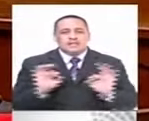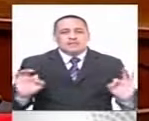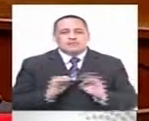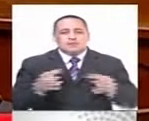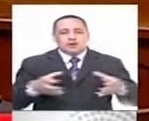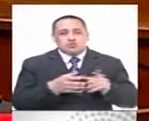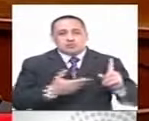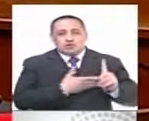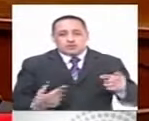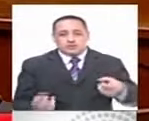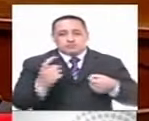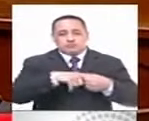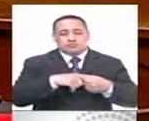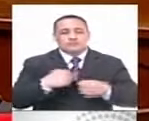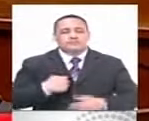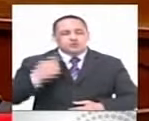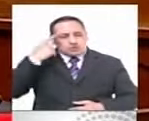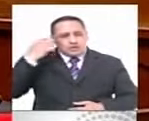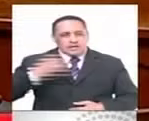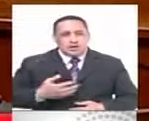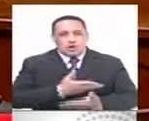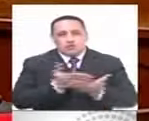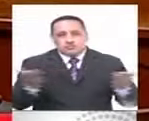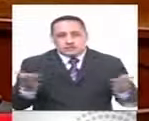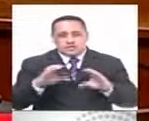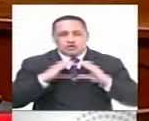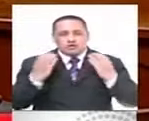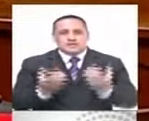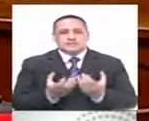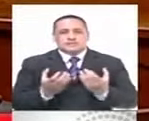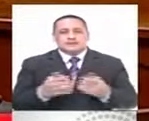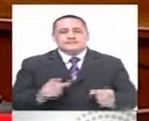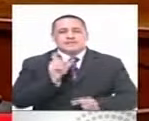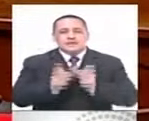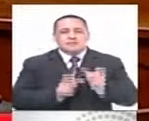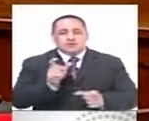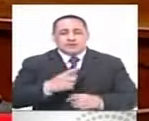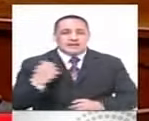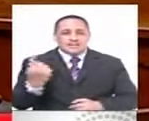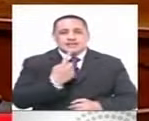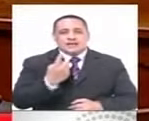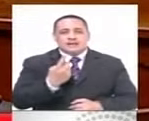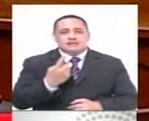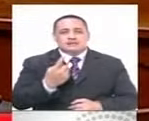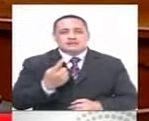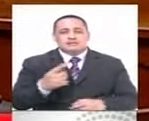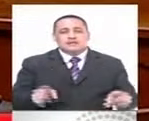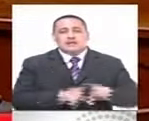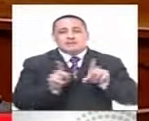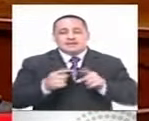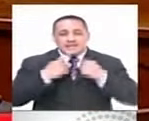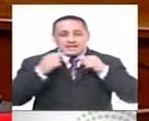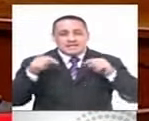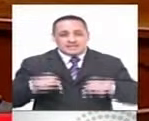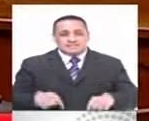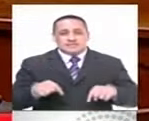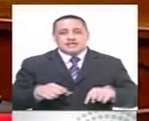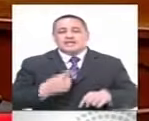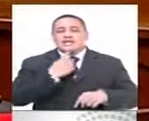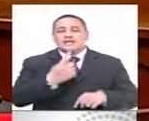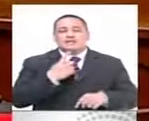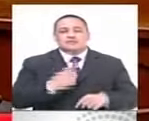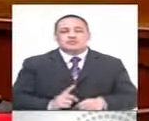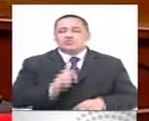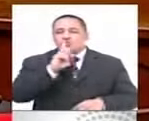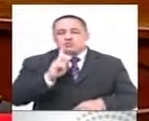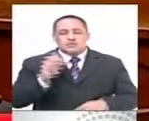entidad. Les aseguro, señores congresistas y ciudadanía en general, que esta es una